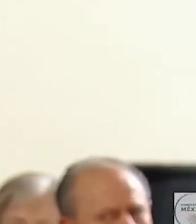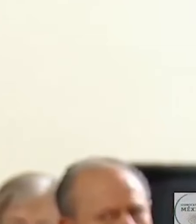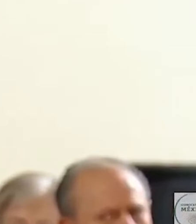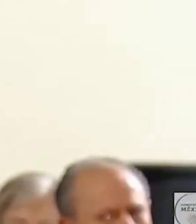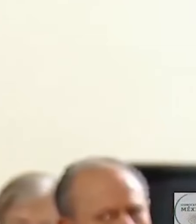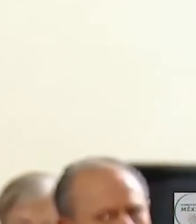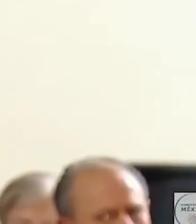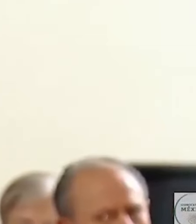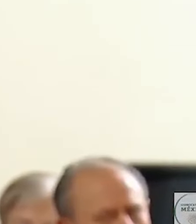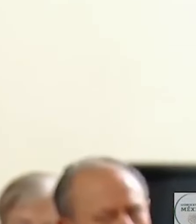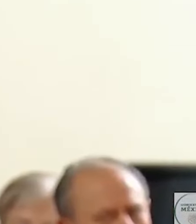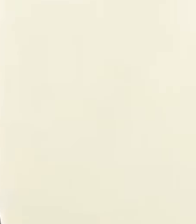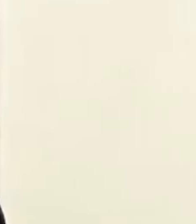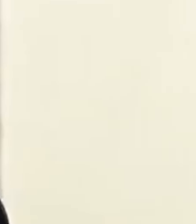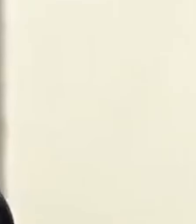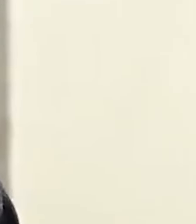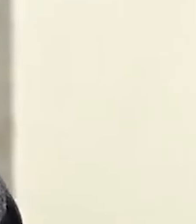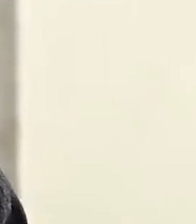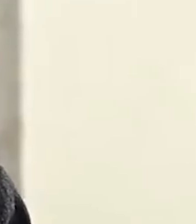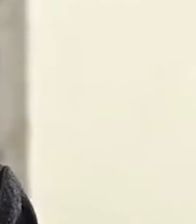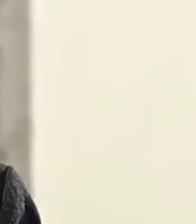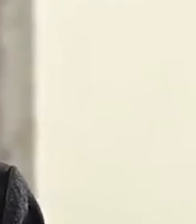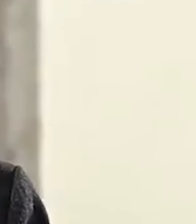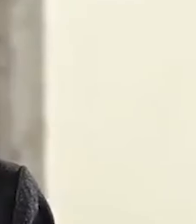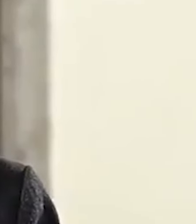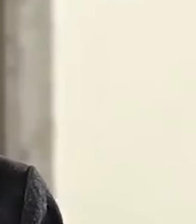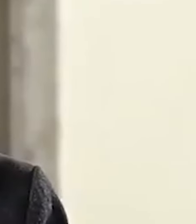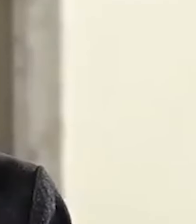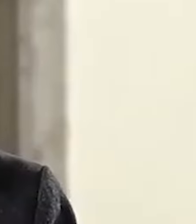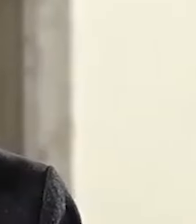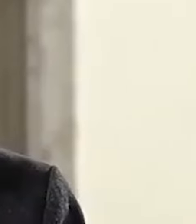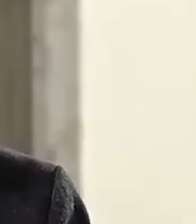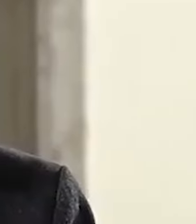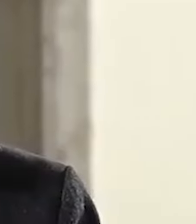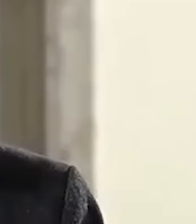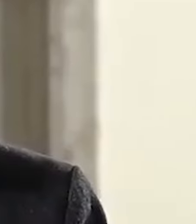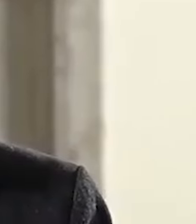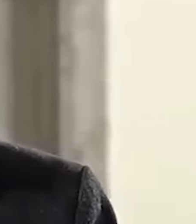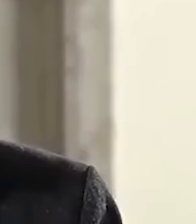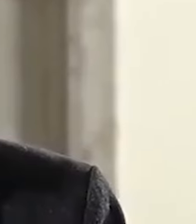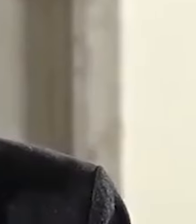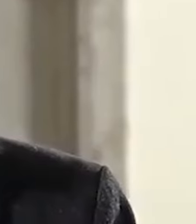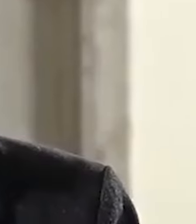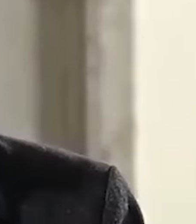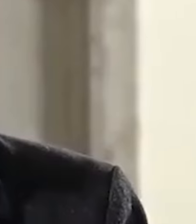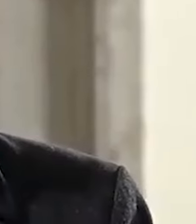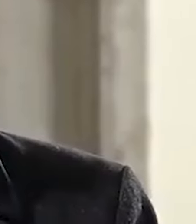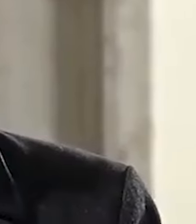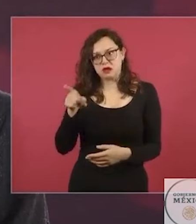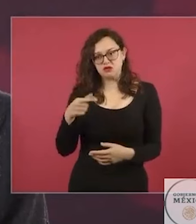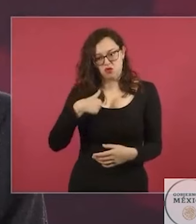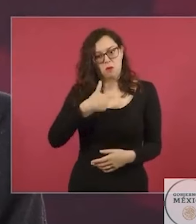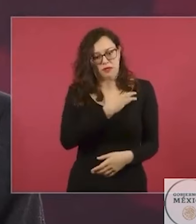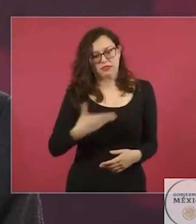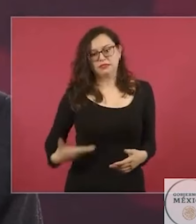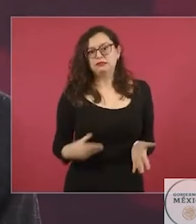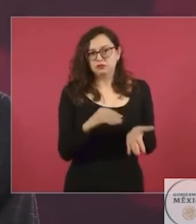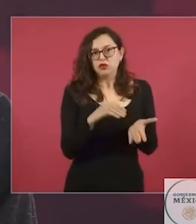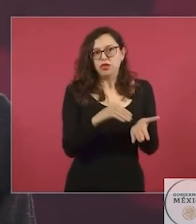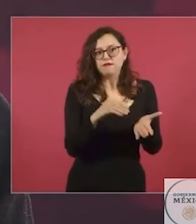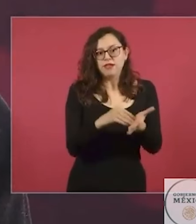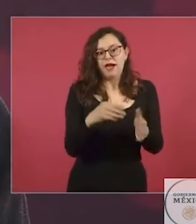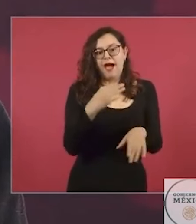enmarcaron el adiós de Andrés Manuel López Obrador, el primer presidente manado de la autoproclamada 4T. Fue una mañana fría, de últimos encuentros. El final comenzó a